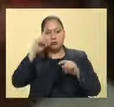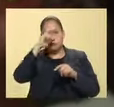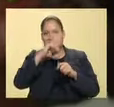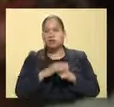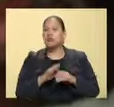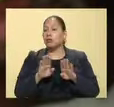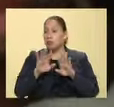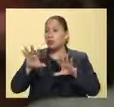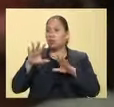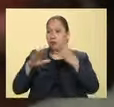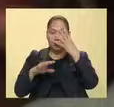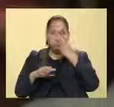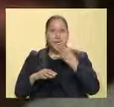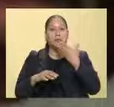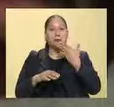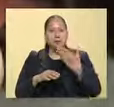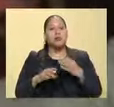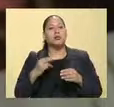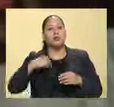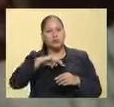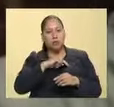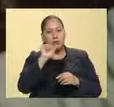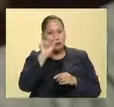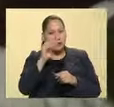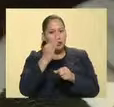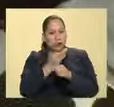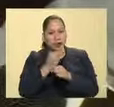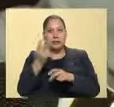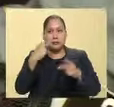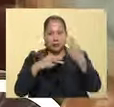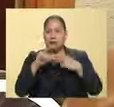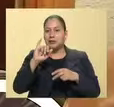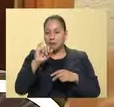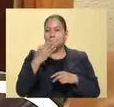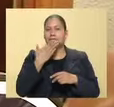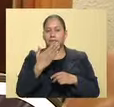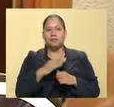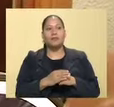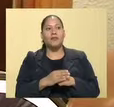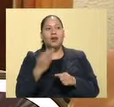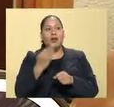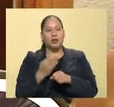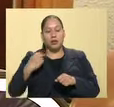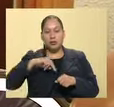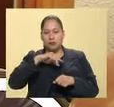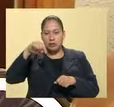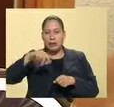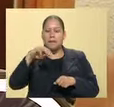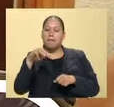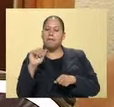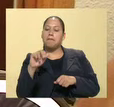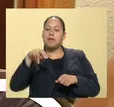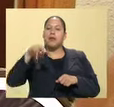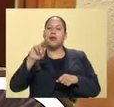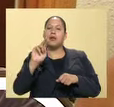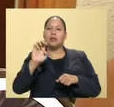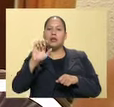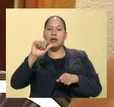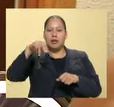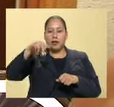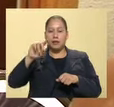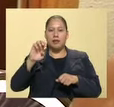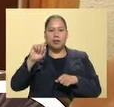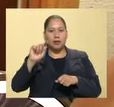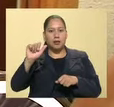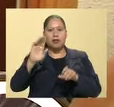pero quedará maravilloso, querida. Regresamos en un momento, entonces. Muy padre. Pues estamos en el camerino de Manuel Landeta, uno de los